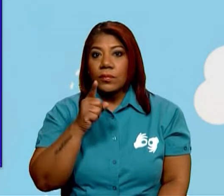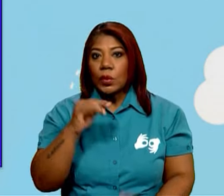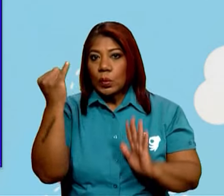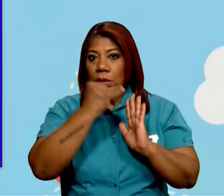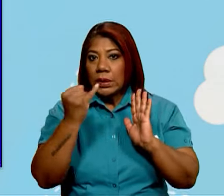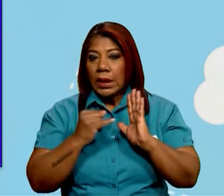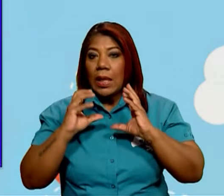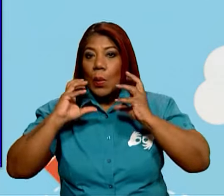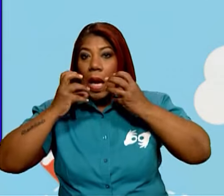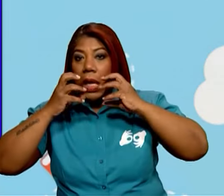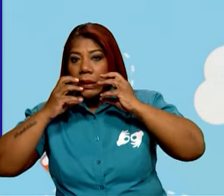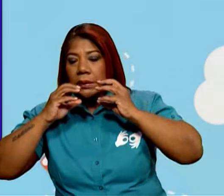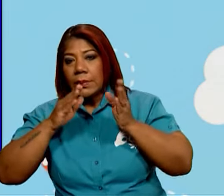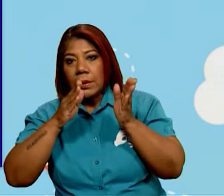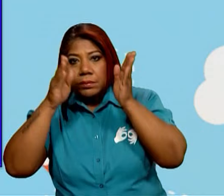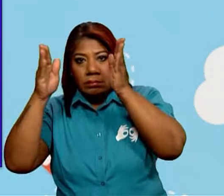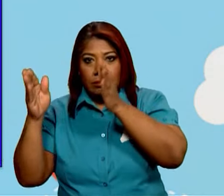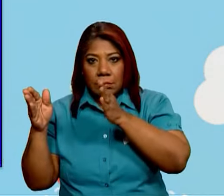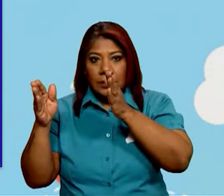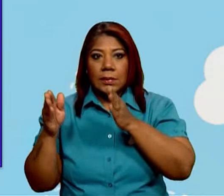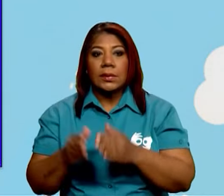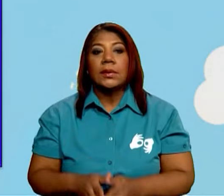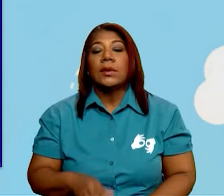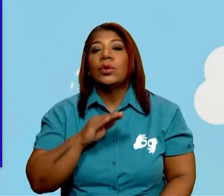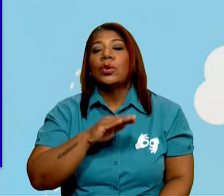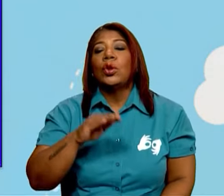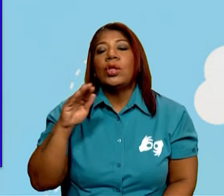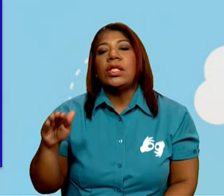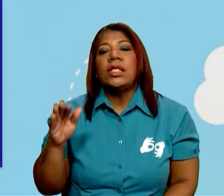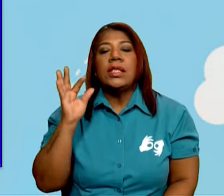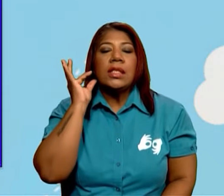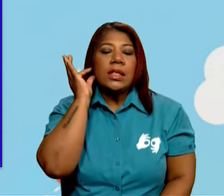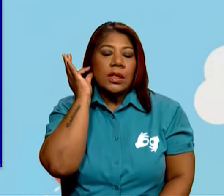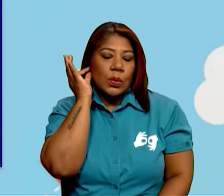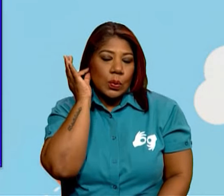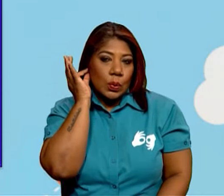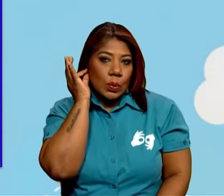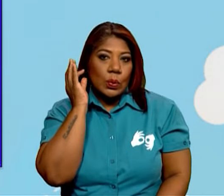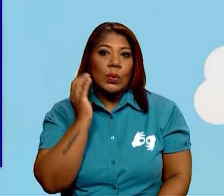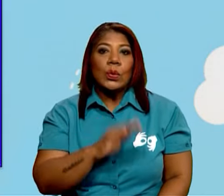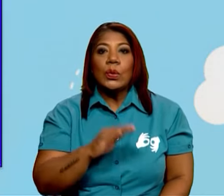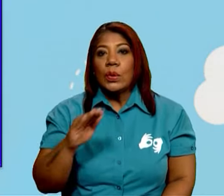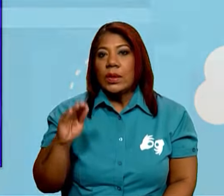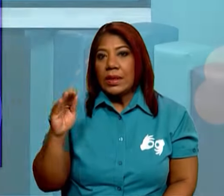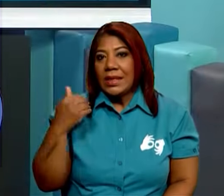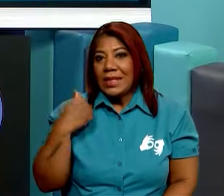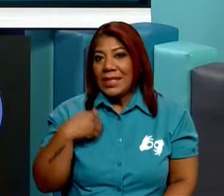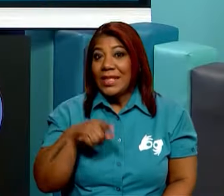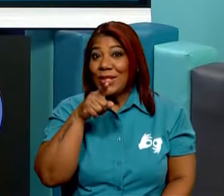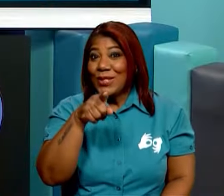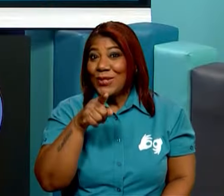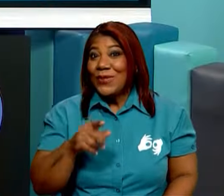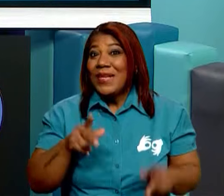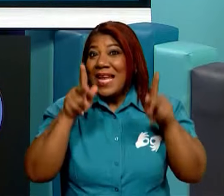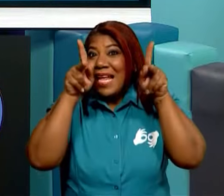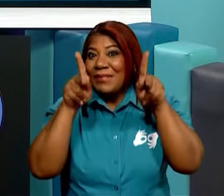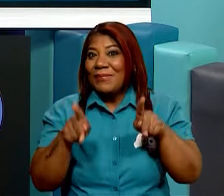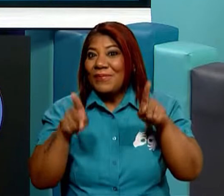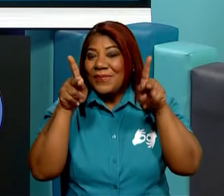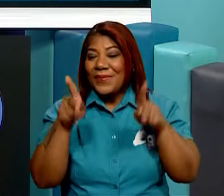¿qué más tenemos? Los que. Eso que están ahí, ¿qué son? Ah, son ustedes mismos, mírense ustedes